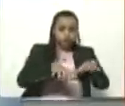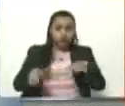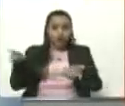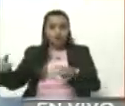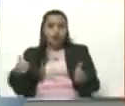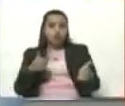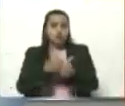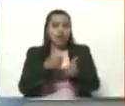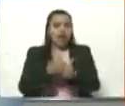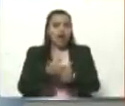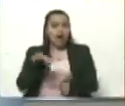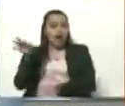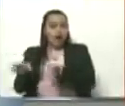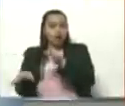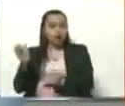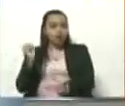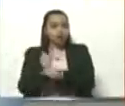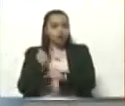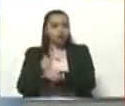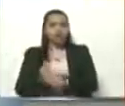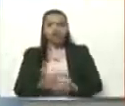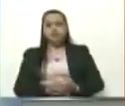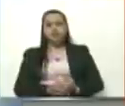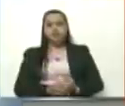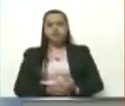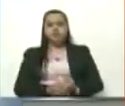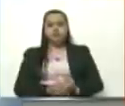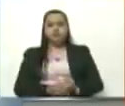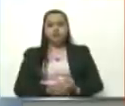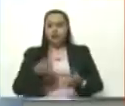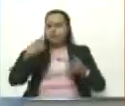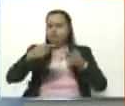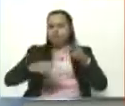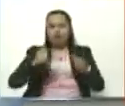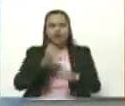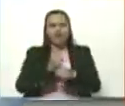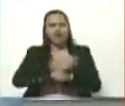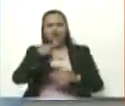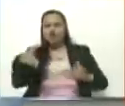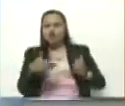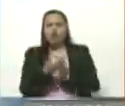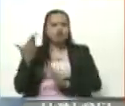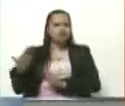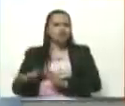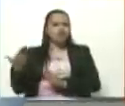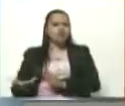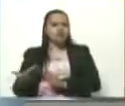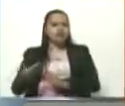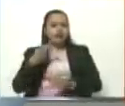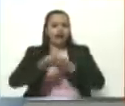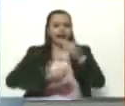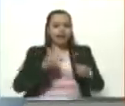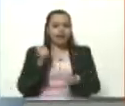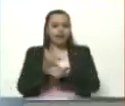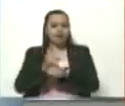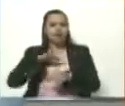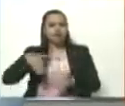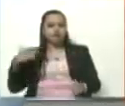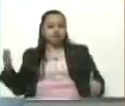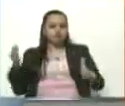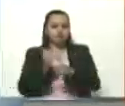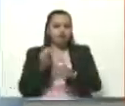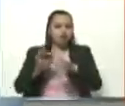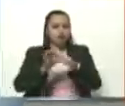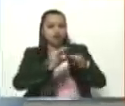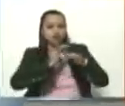abogados trabajadores todos sin excepción hemos unido